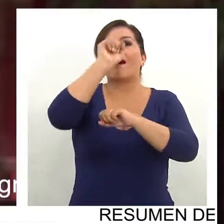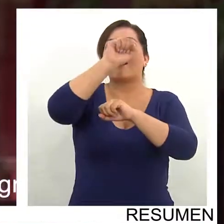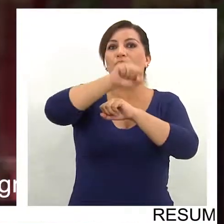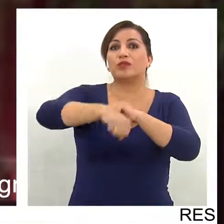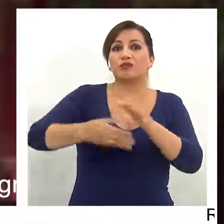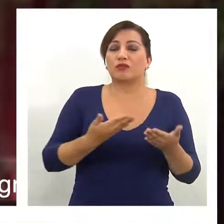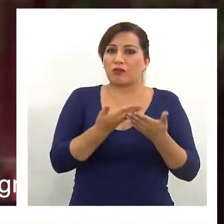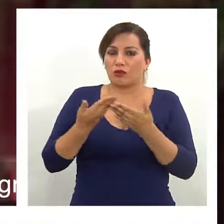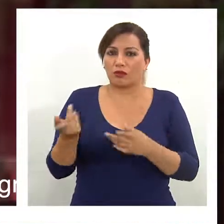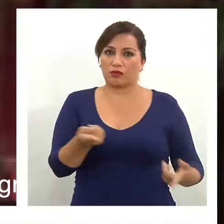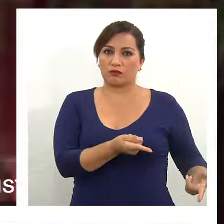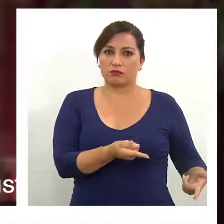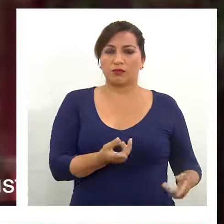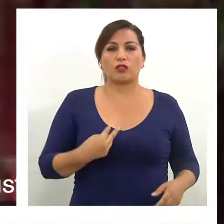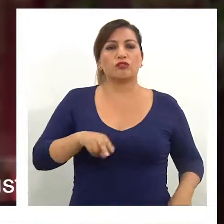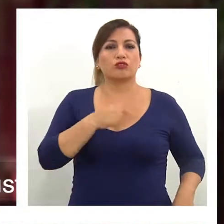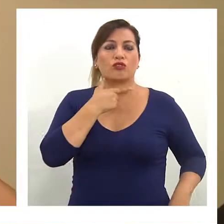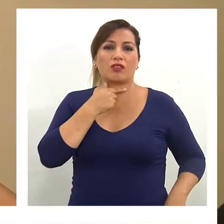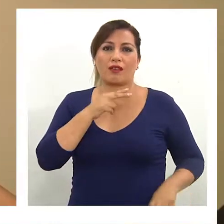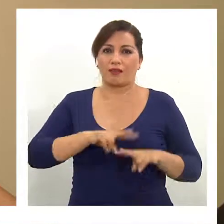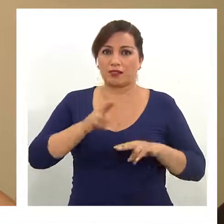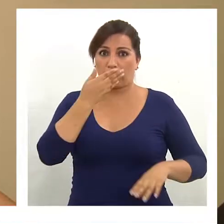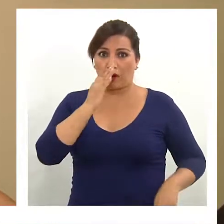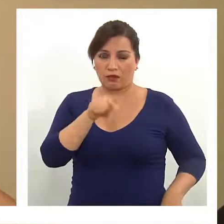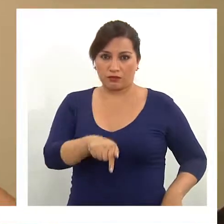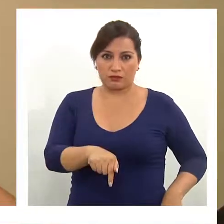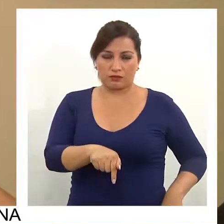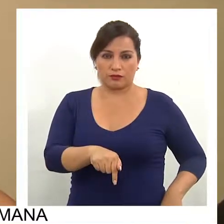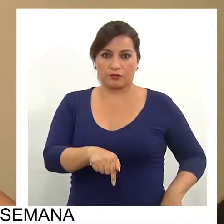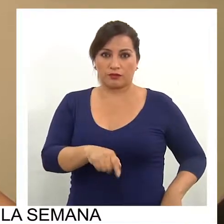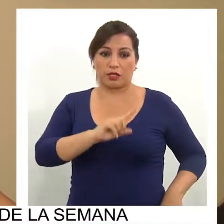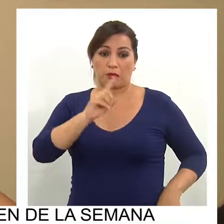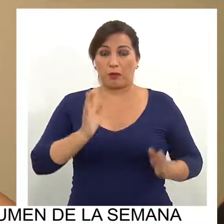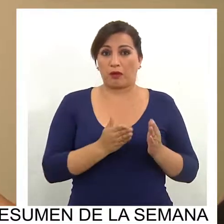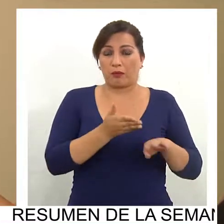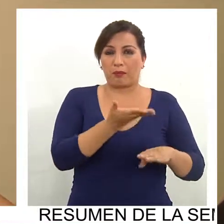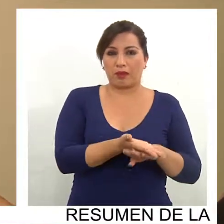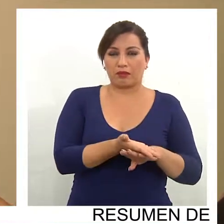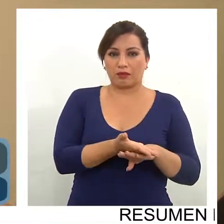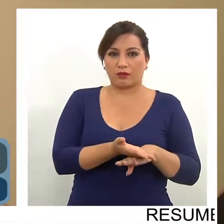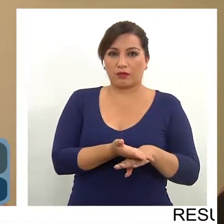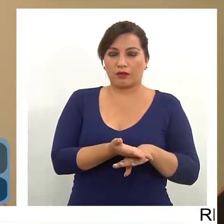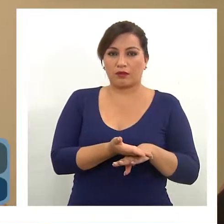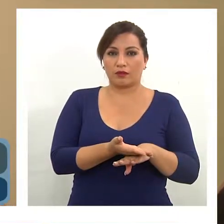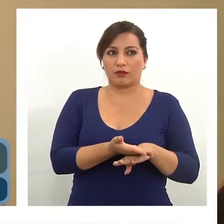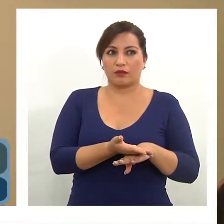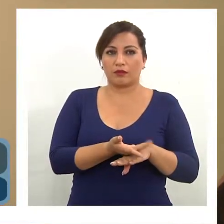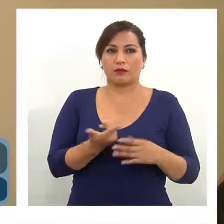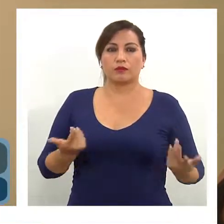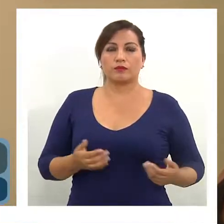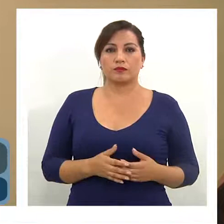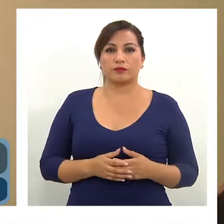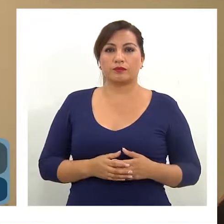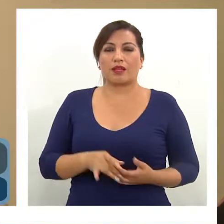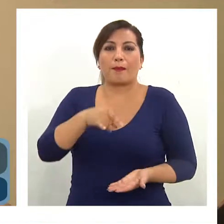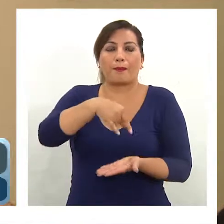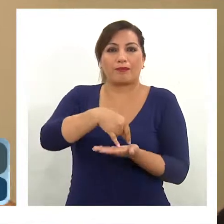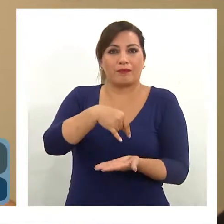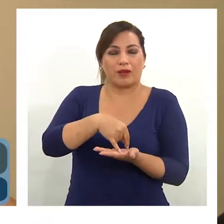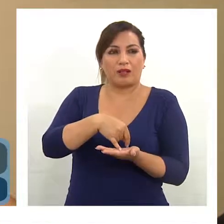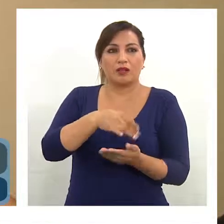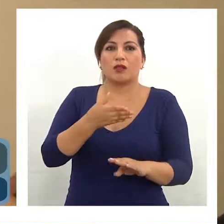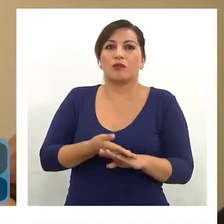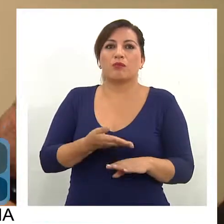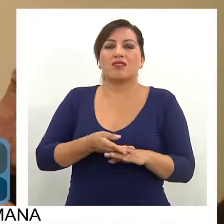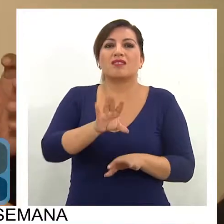escolar. Por un lado, lo que se está planteando es poder dar una discusión parlamentaria con